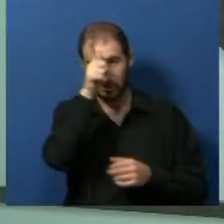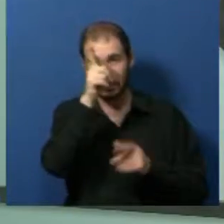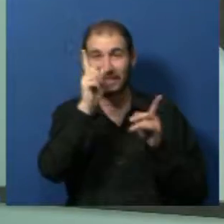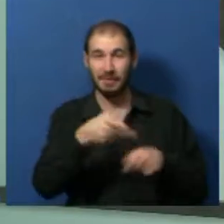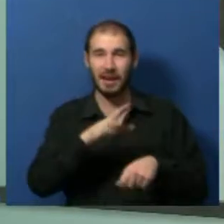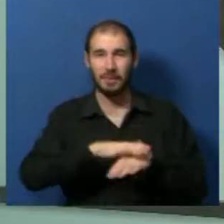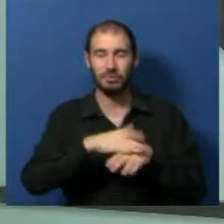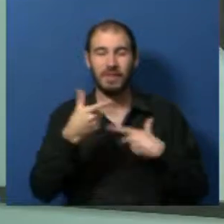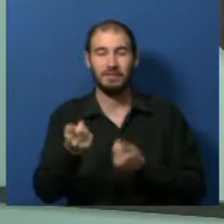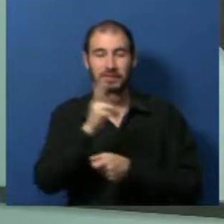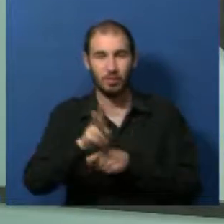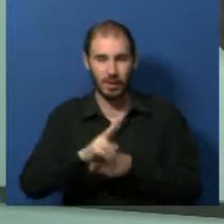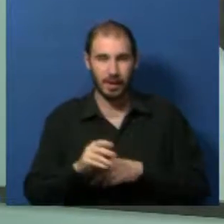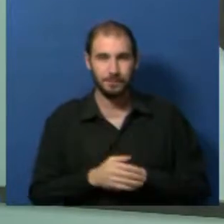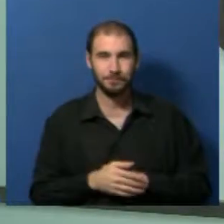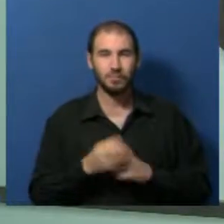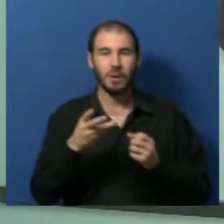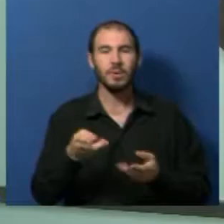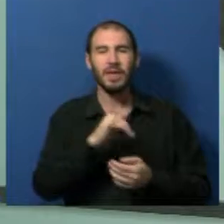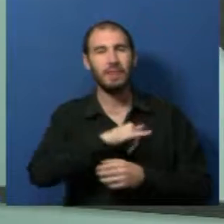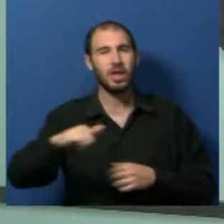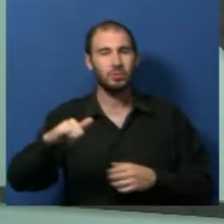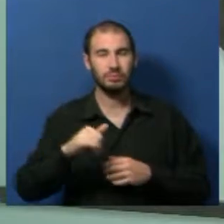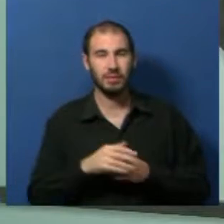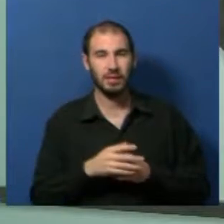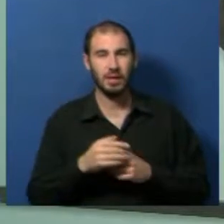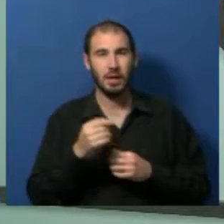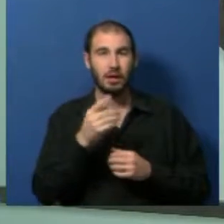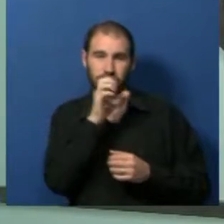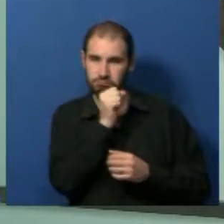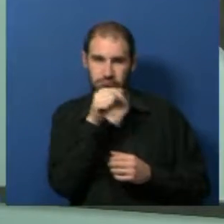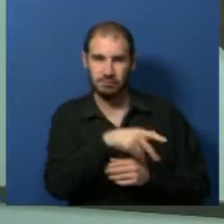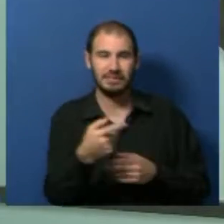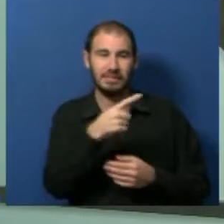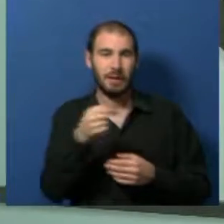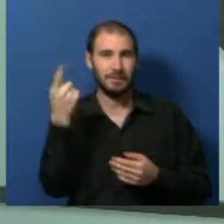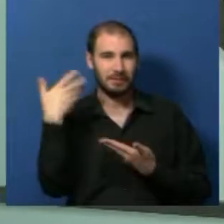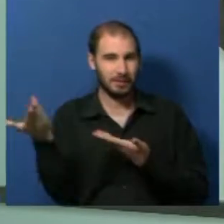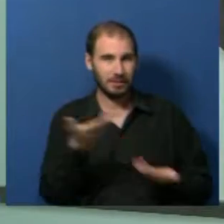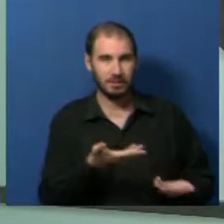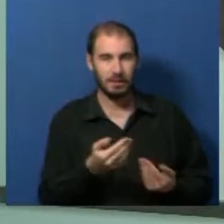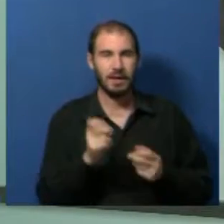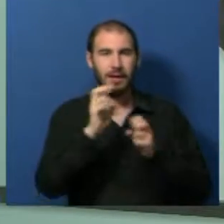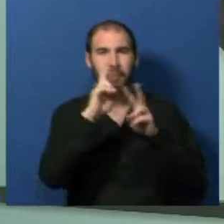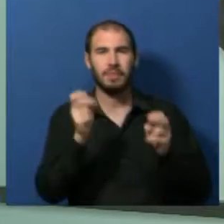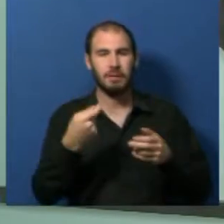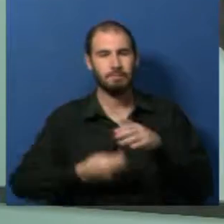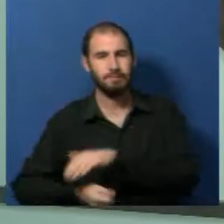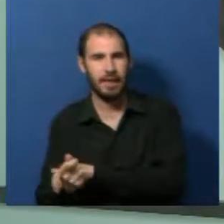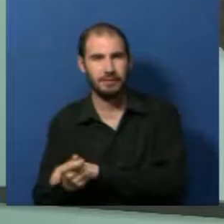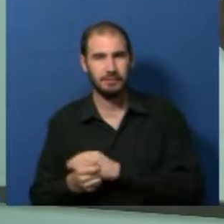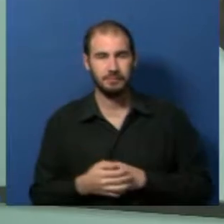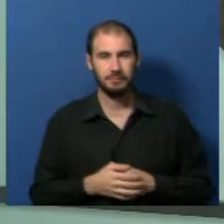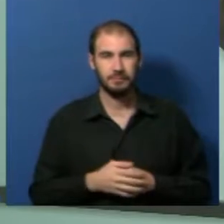estar a cargo de Defensa Civil tras esta denuncia que fue anónima, que se recibió la semana pasada, sobre sobornos